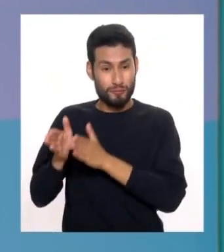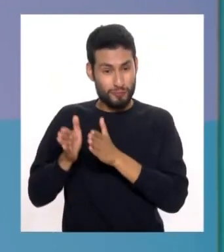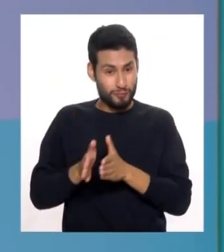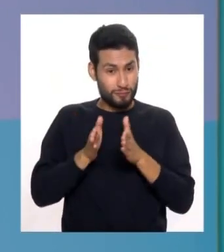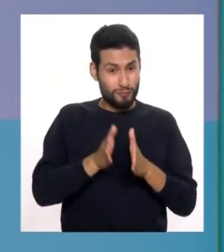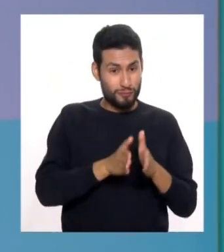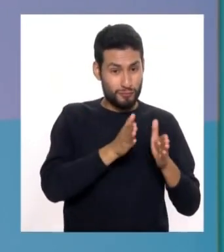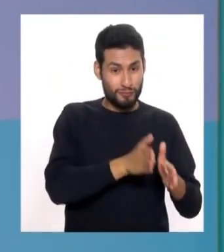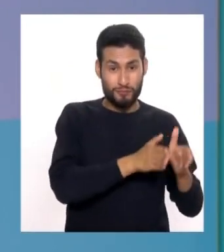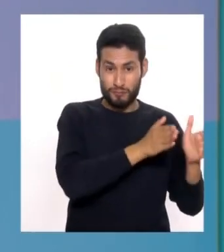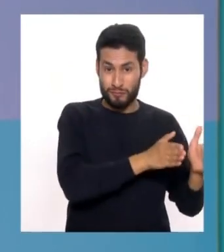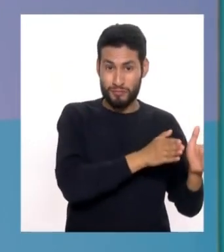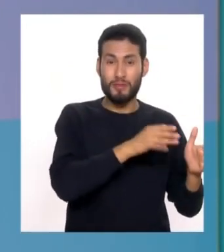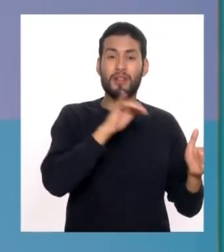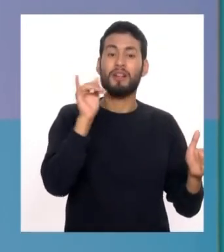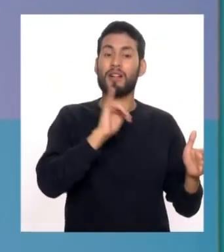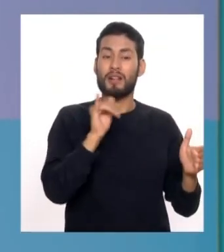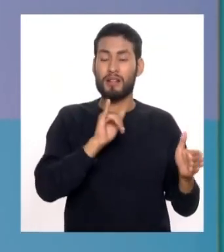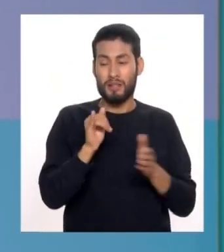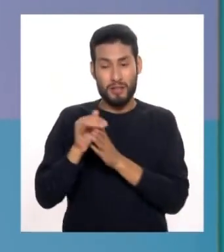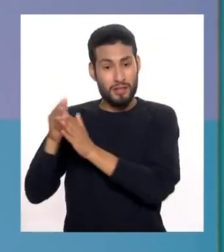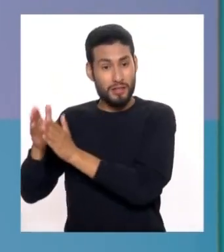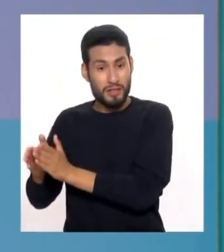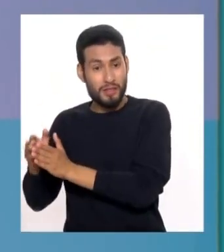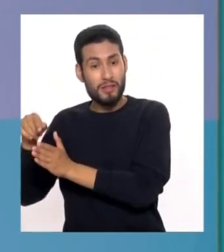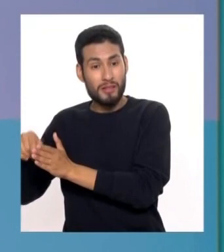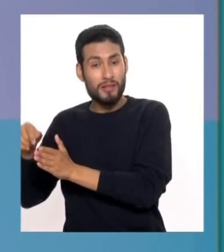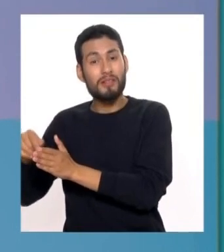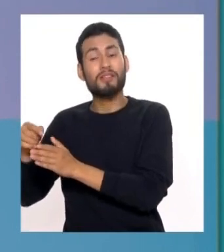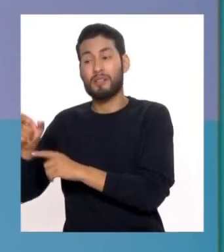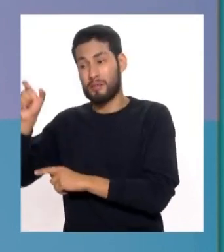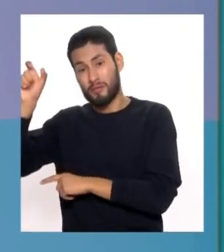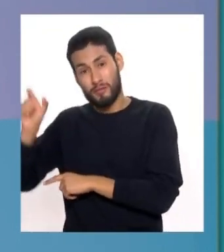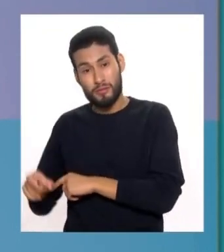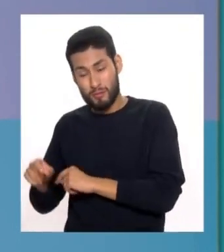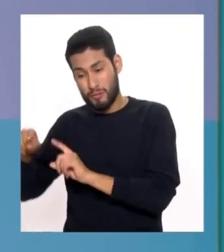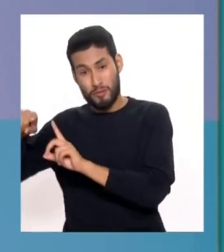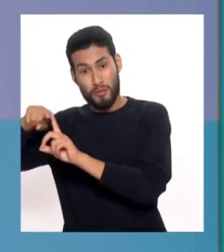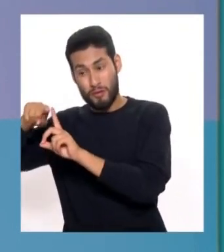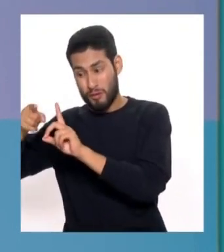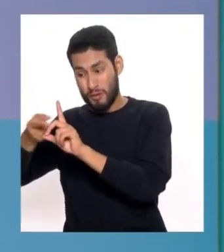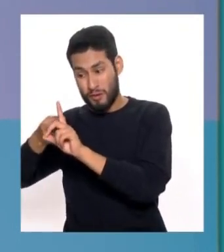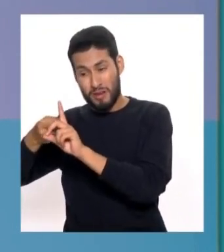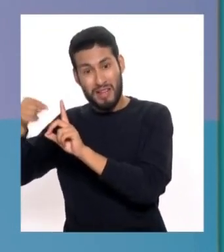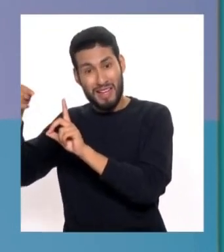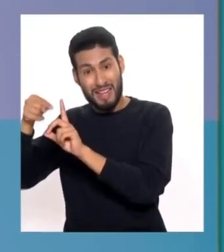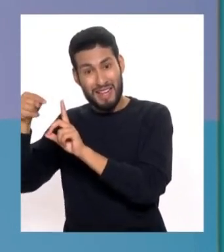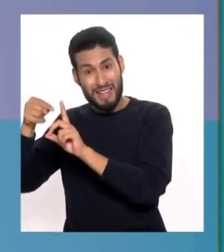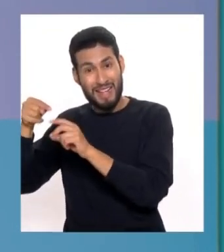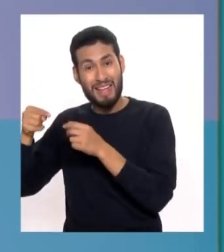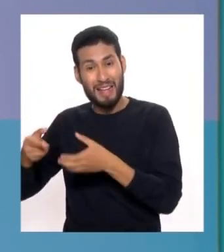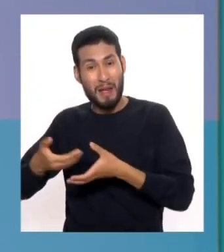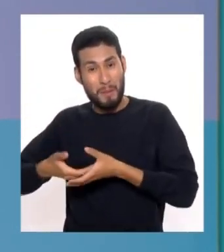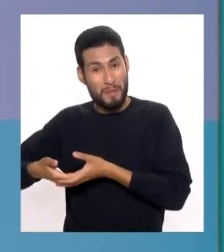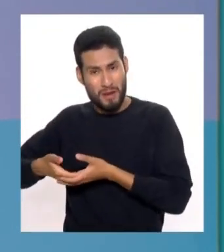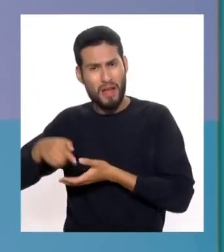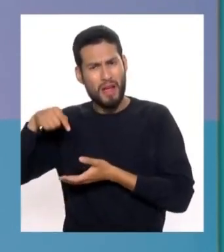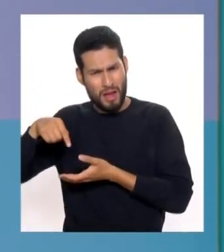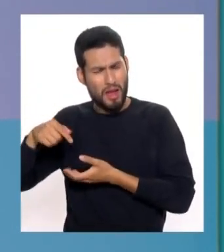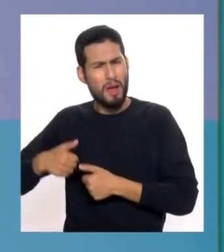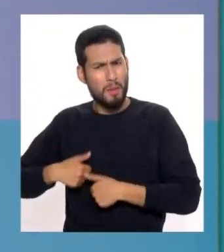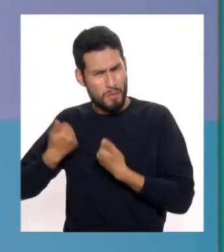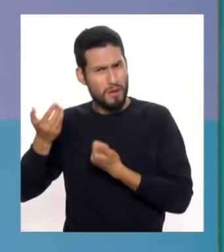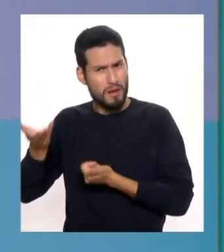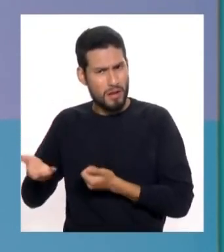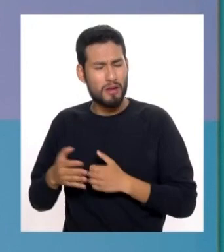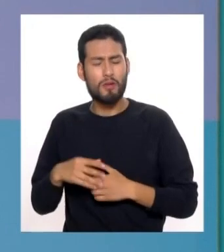el ser humano dentro del vientre materno es un paciente. Si no entendemos ese concepto, la medicina fetal no existe. De hecho,